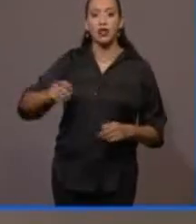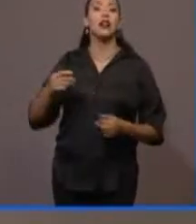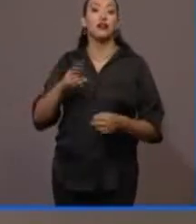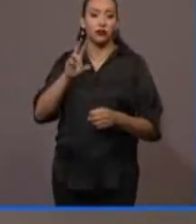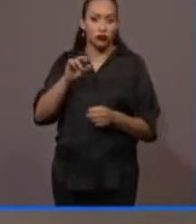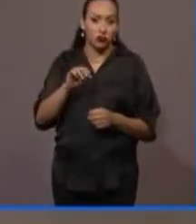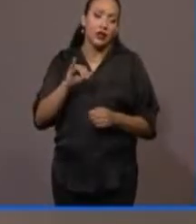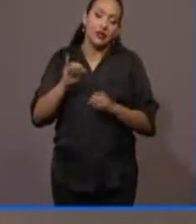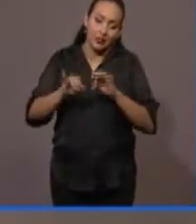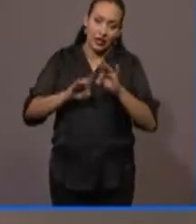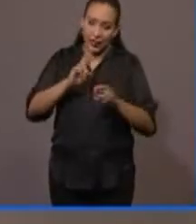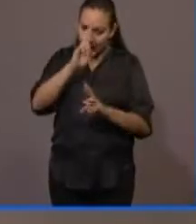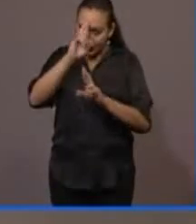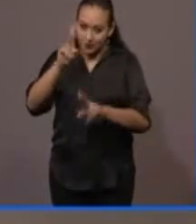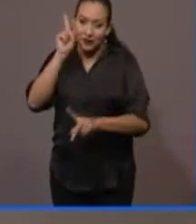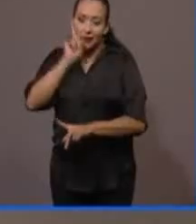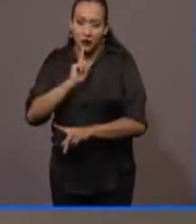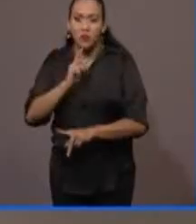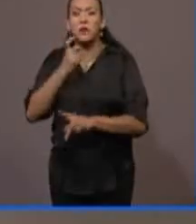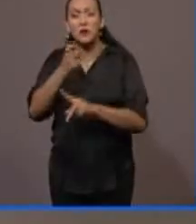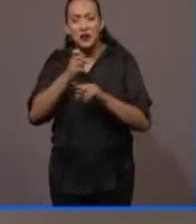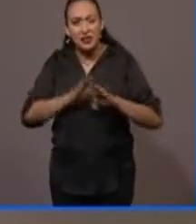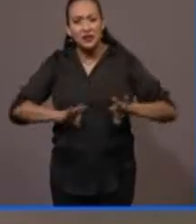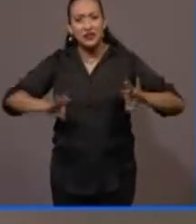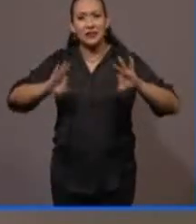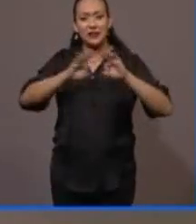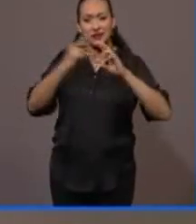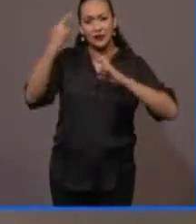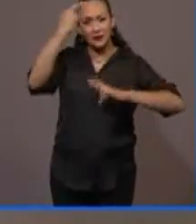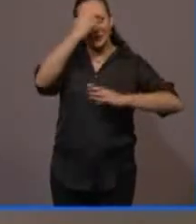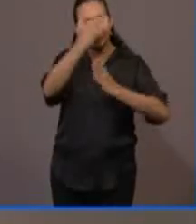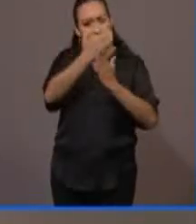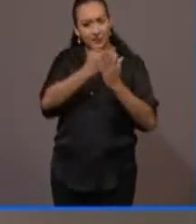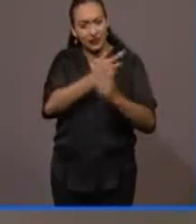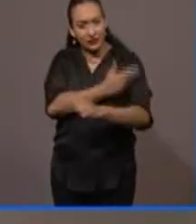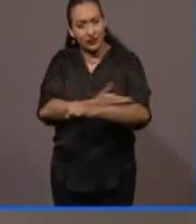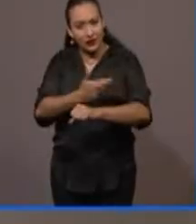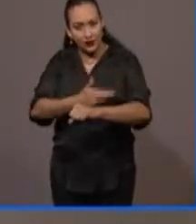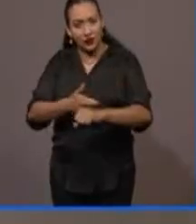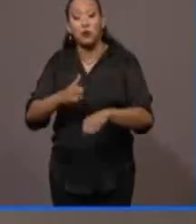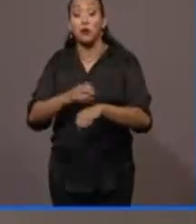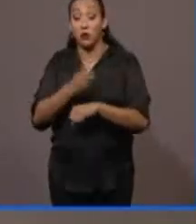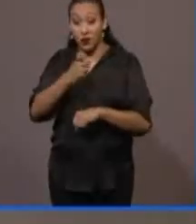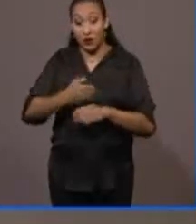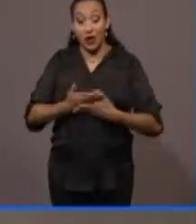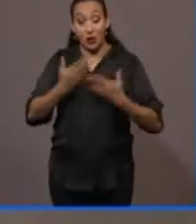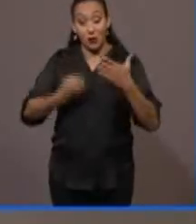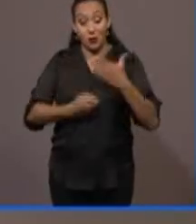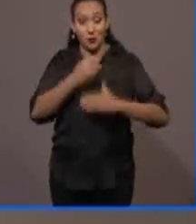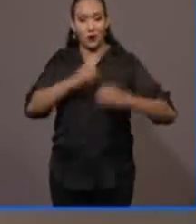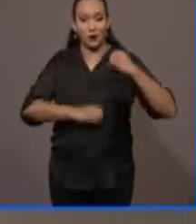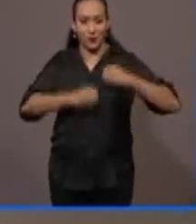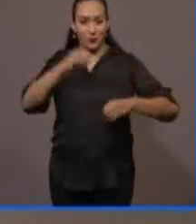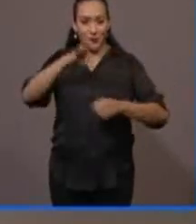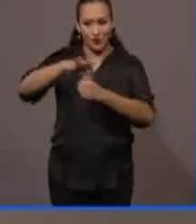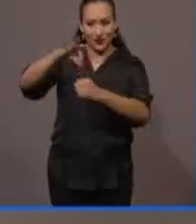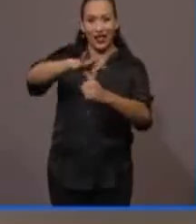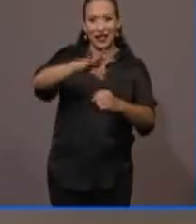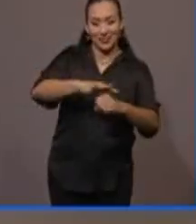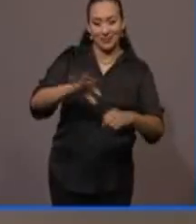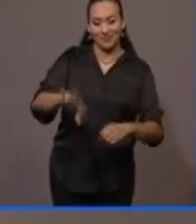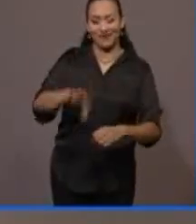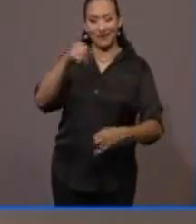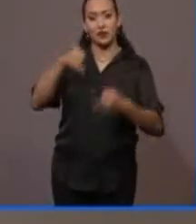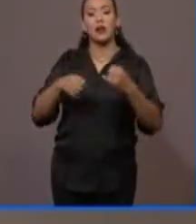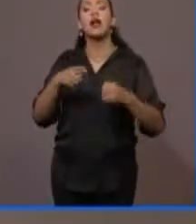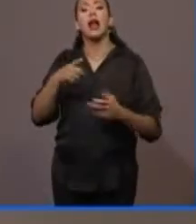mujeres. Por ello, su implementación y aplicación plena en este proceso electoral extraordinario del Poder Judicial Federal, además de